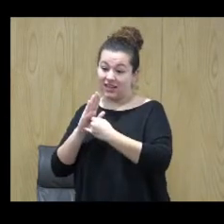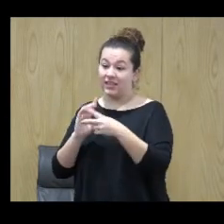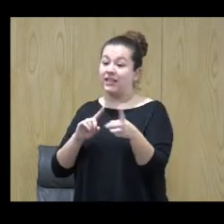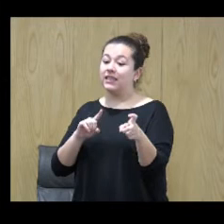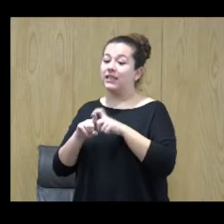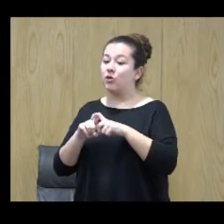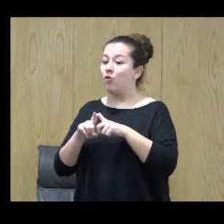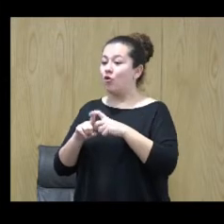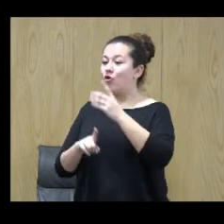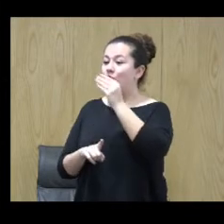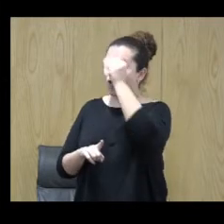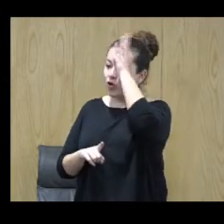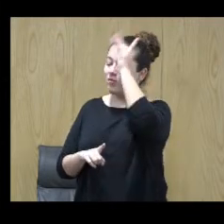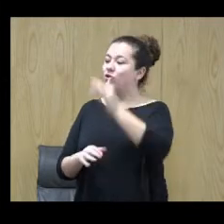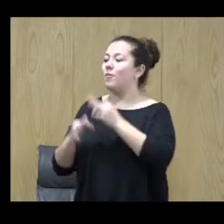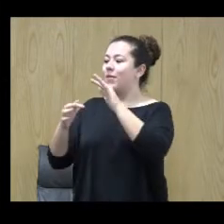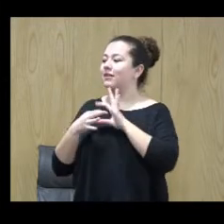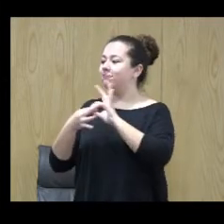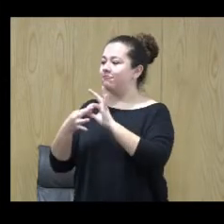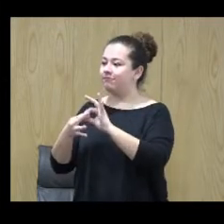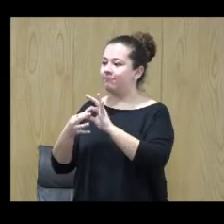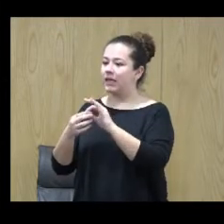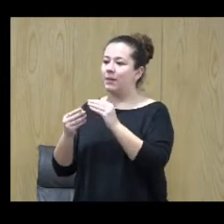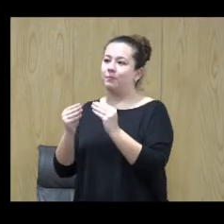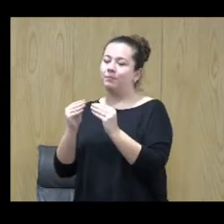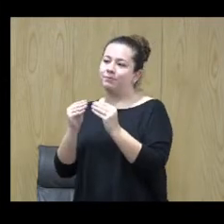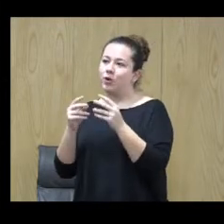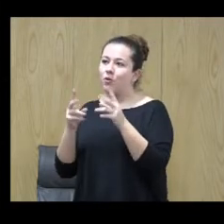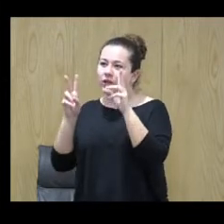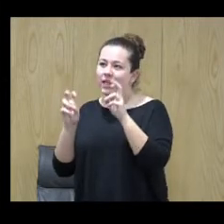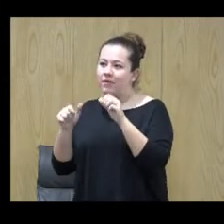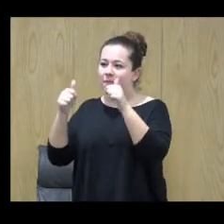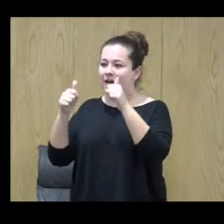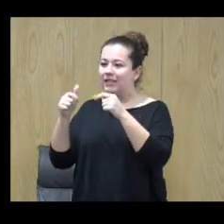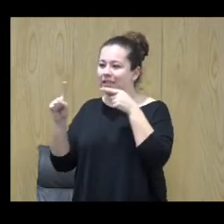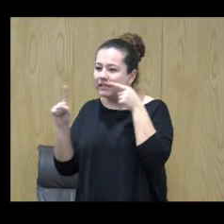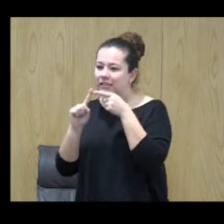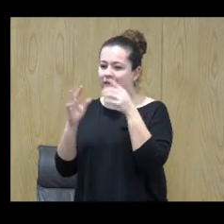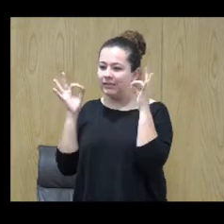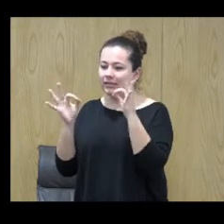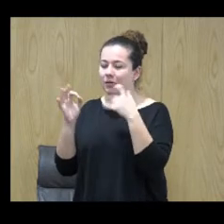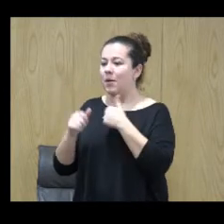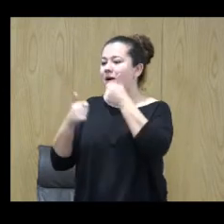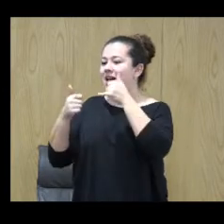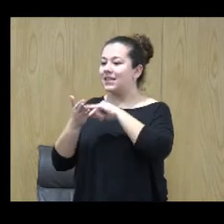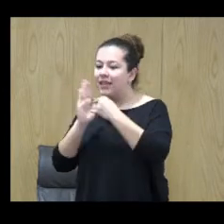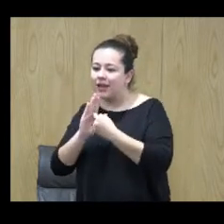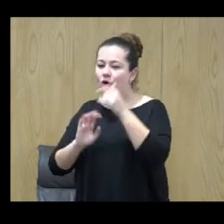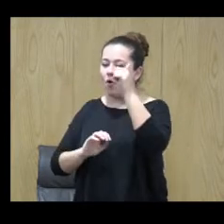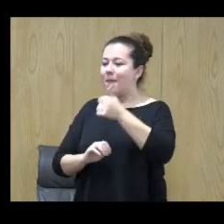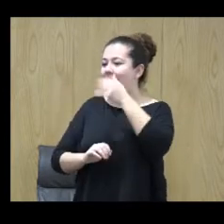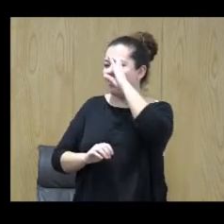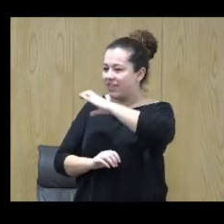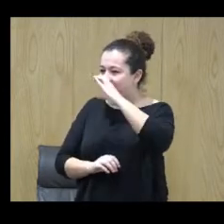más relacionados con las materias más específicas, con conocimientos, como decíamos antes, más técnicos, más